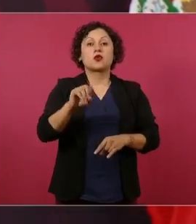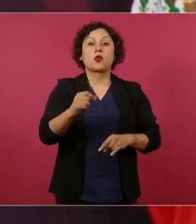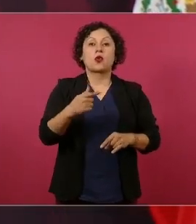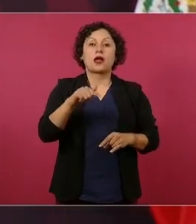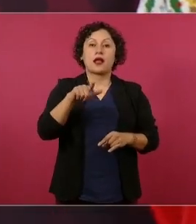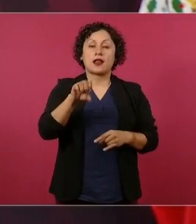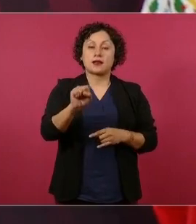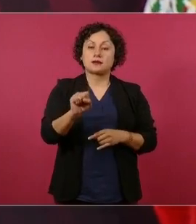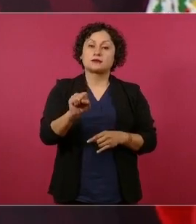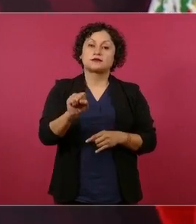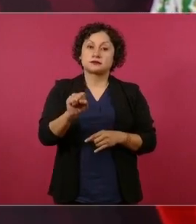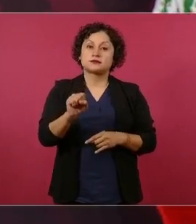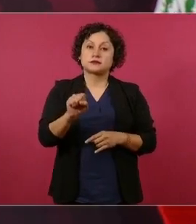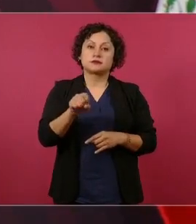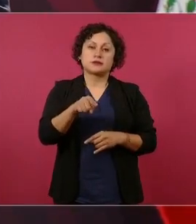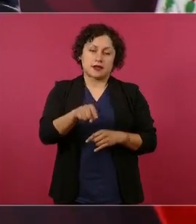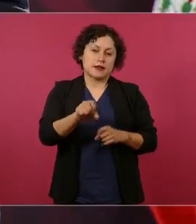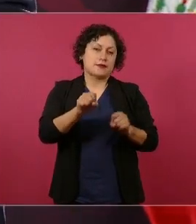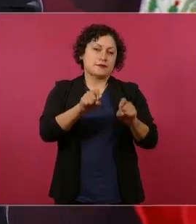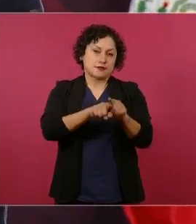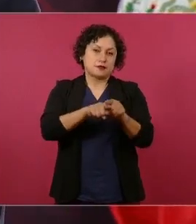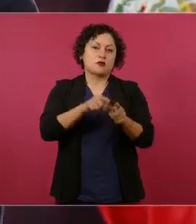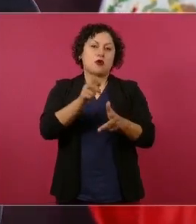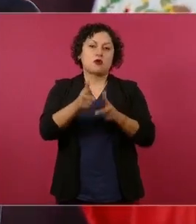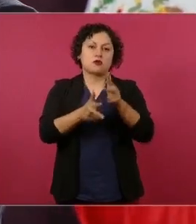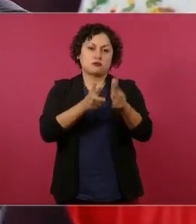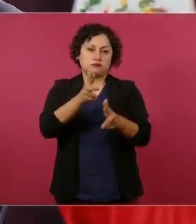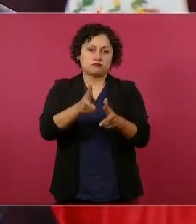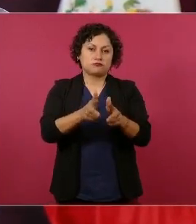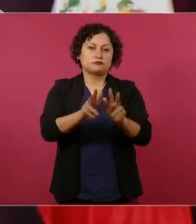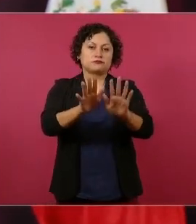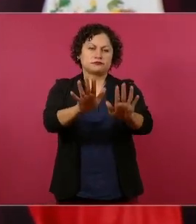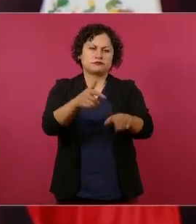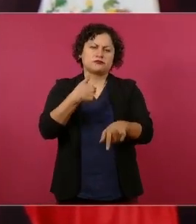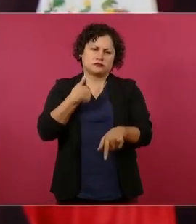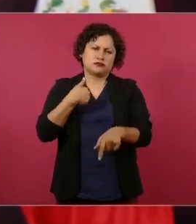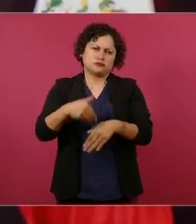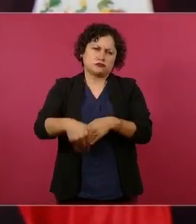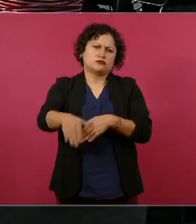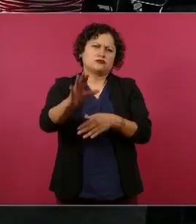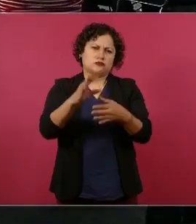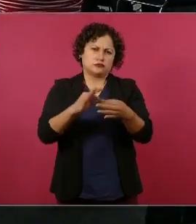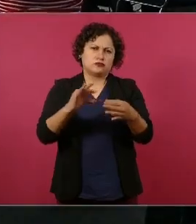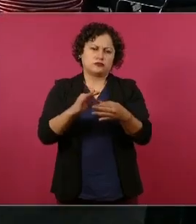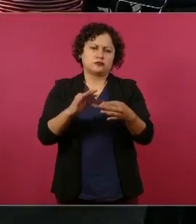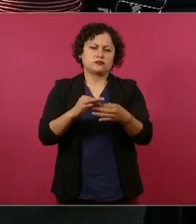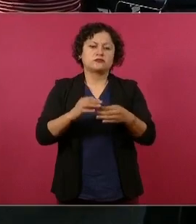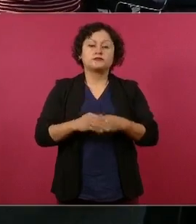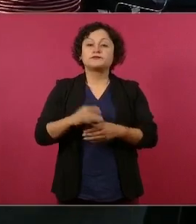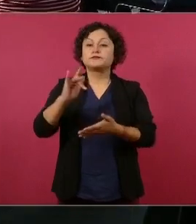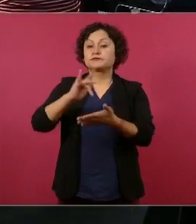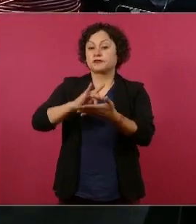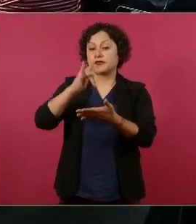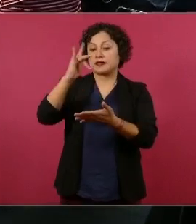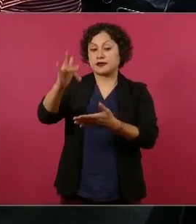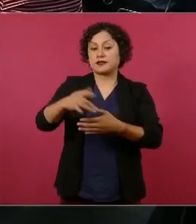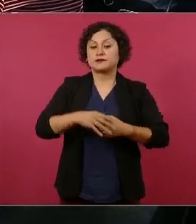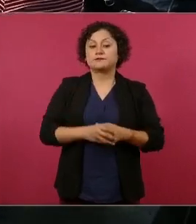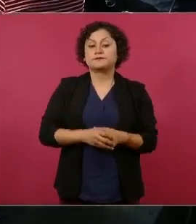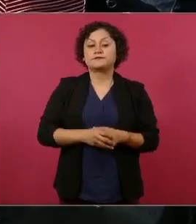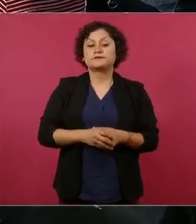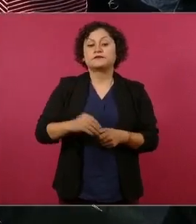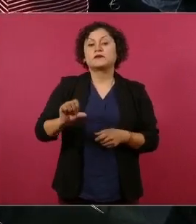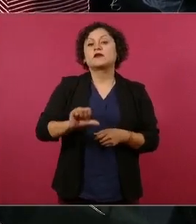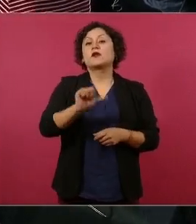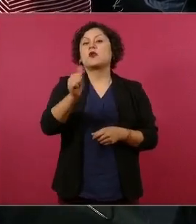del tren. Pero aquí les informamos. Gracias, presidente. Y también en cuanto a